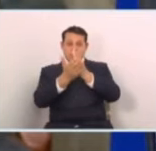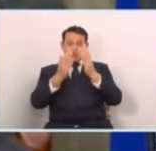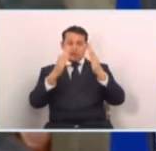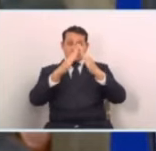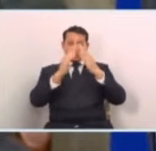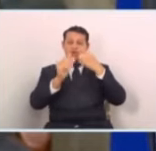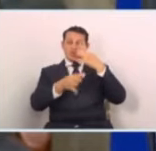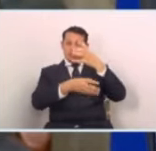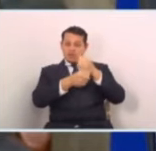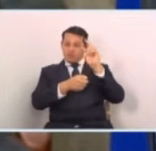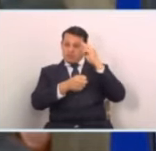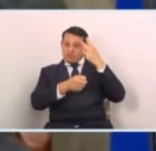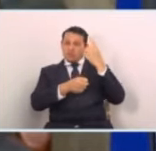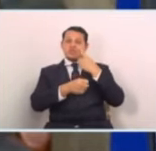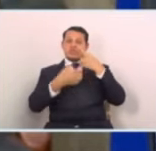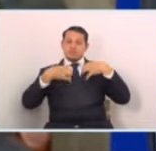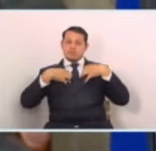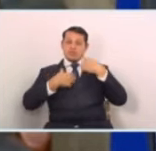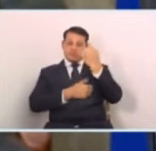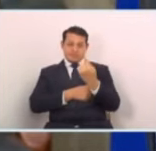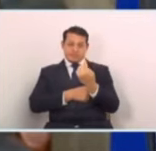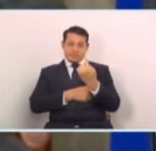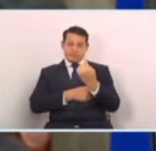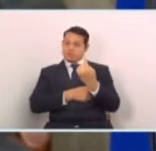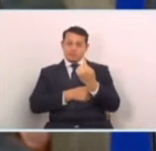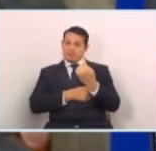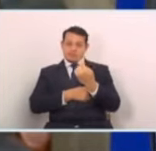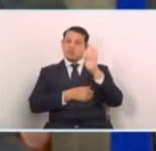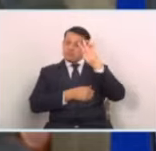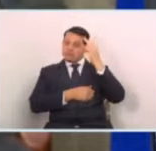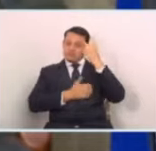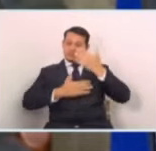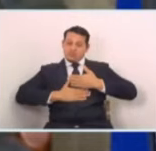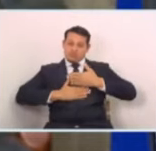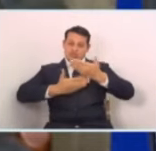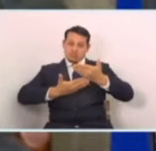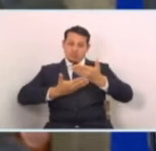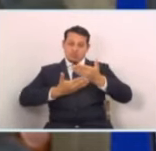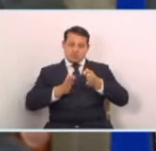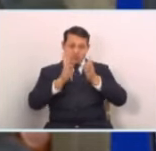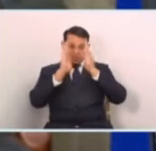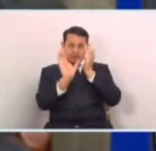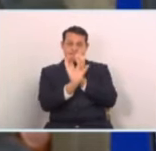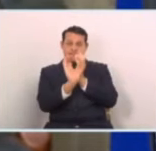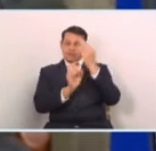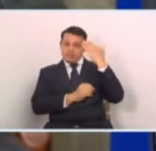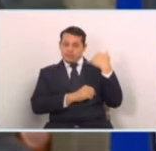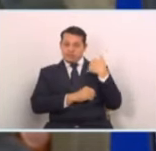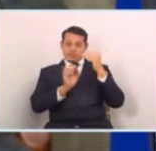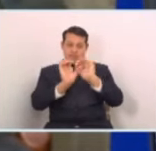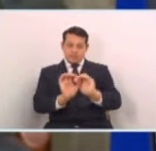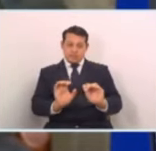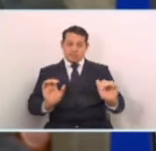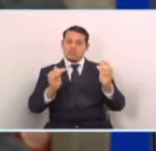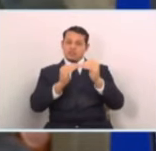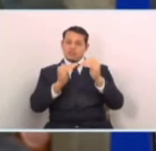albergue no solamente significa salvaguardar la vida de una persona, significa también brindar atención psicológica a las mujeres, a los